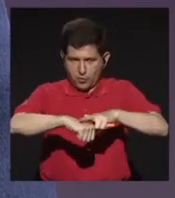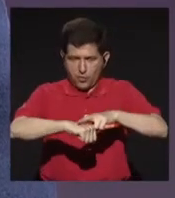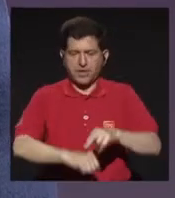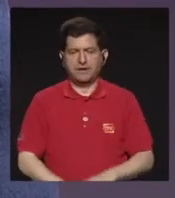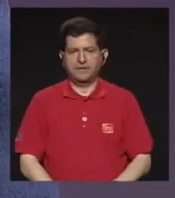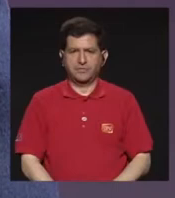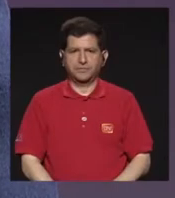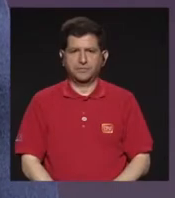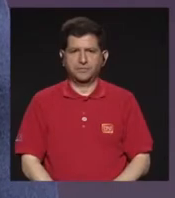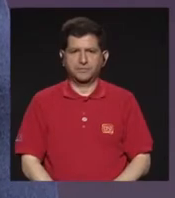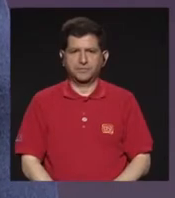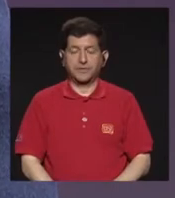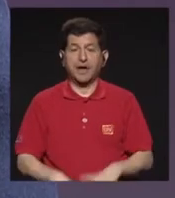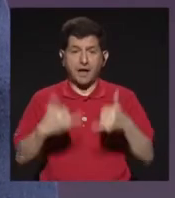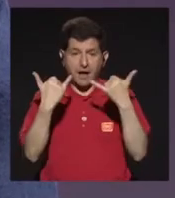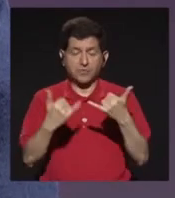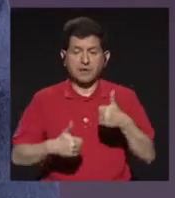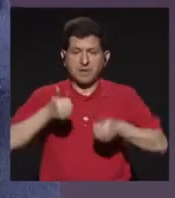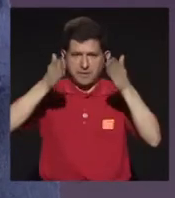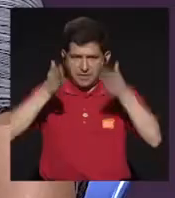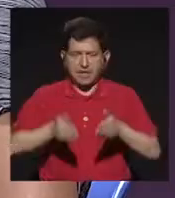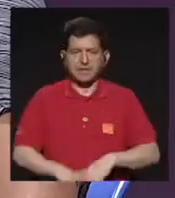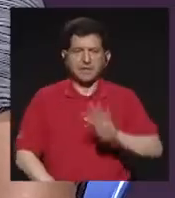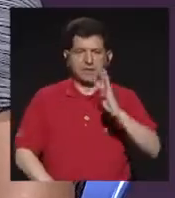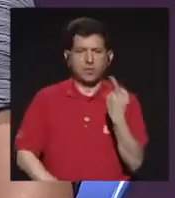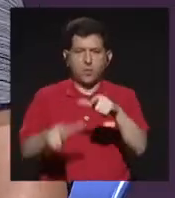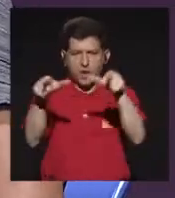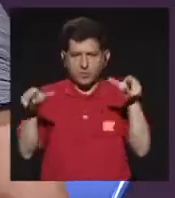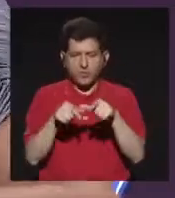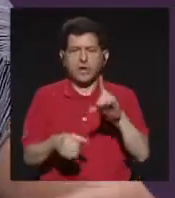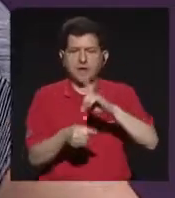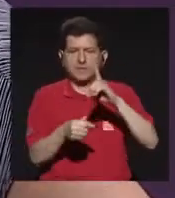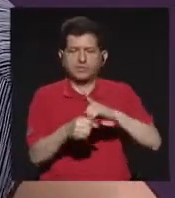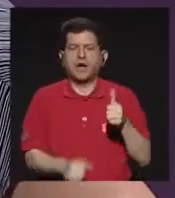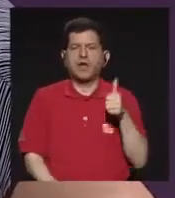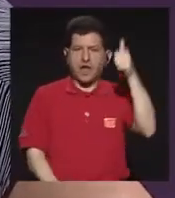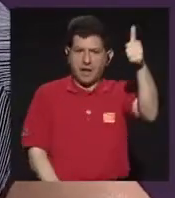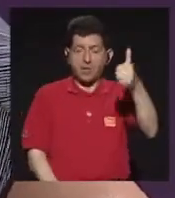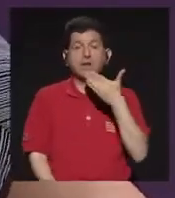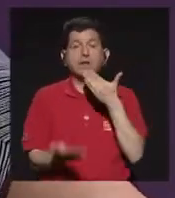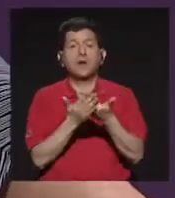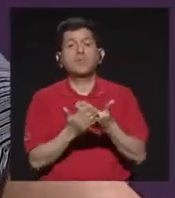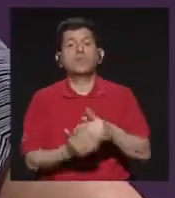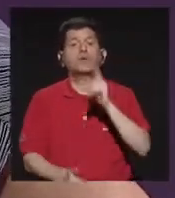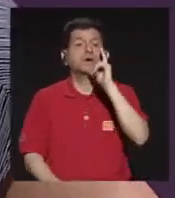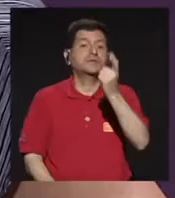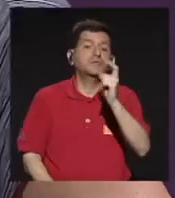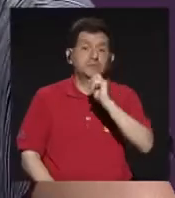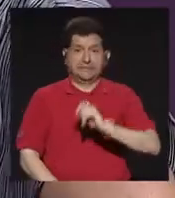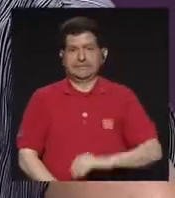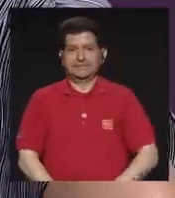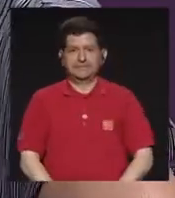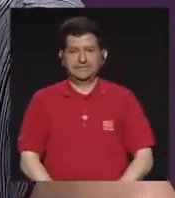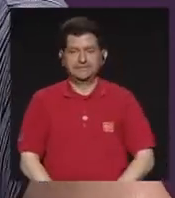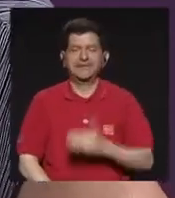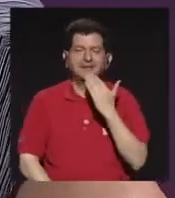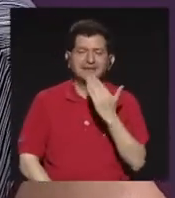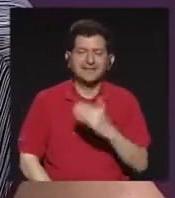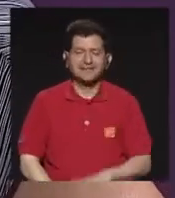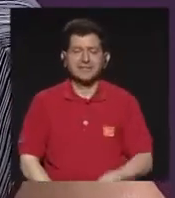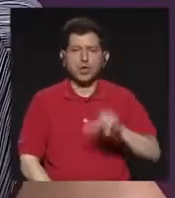Republicano y en la actualidad candidata al cuarto lugar para diputada de Alajuela. Buena suerte, Marlene. Muchas gracias. Luz